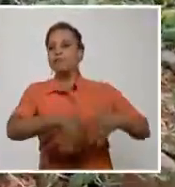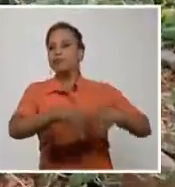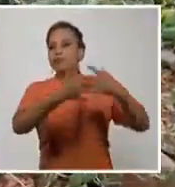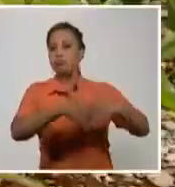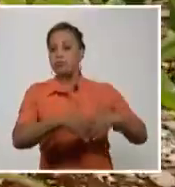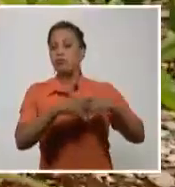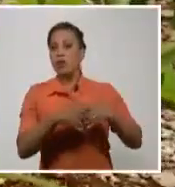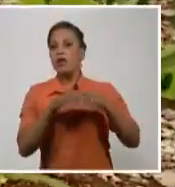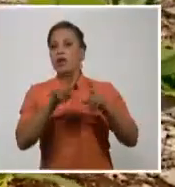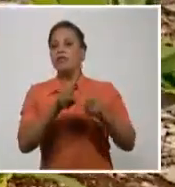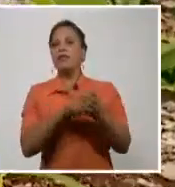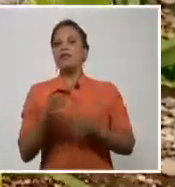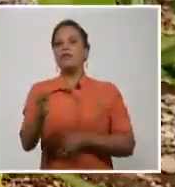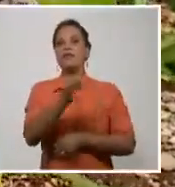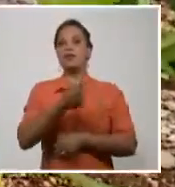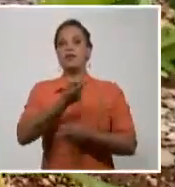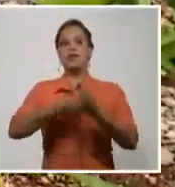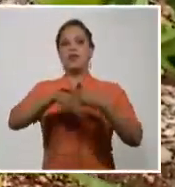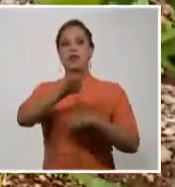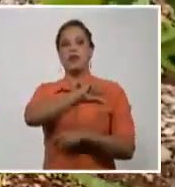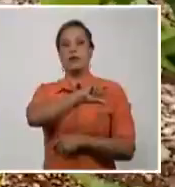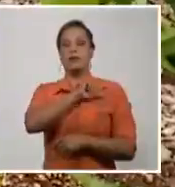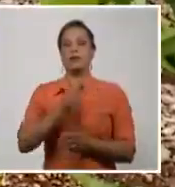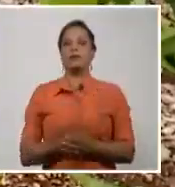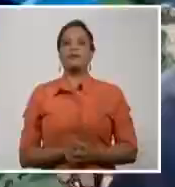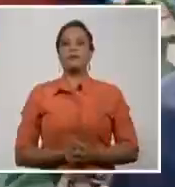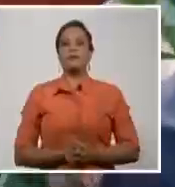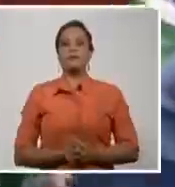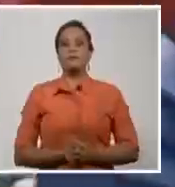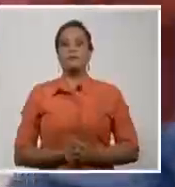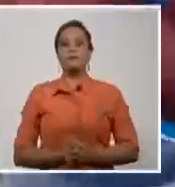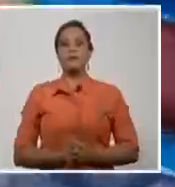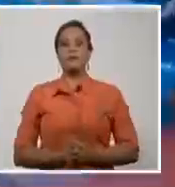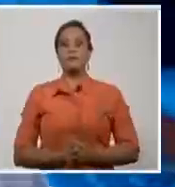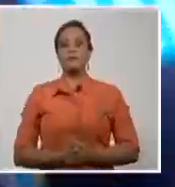de Contramaestre. Ricardo Chacón Rubio, Sistema Informativo de la Televisión Cubana.